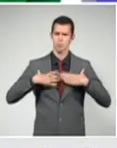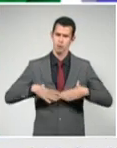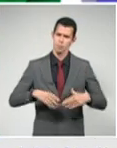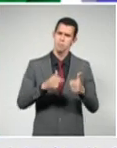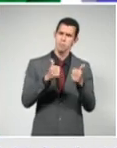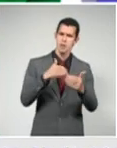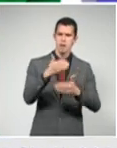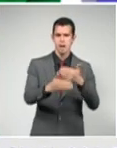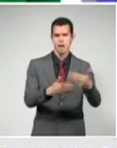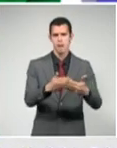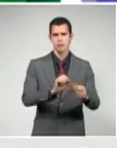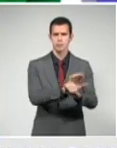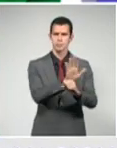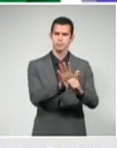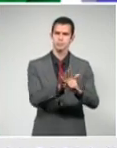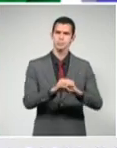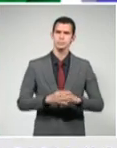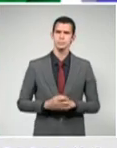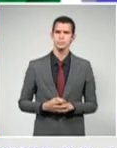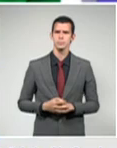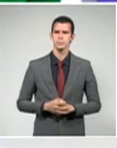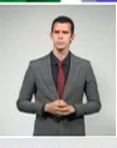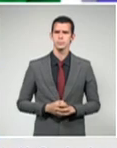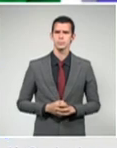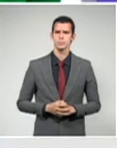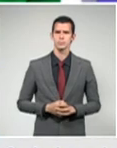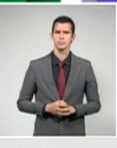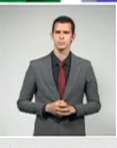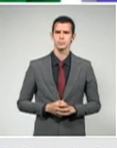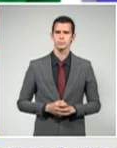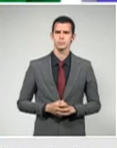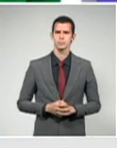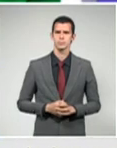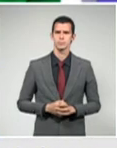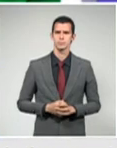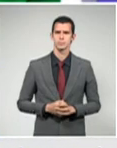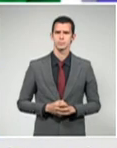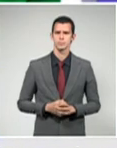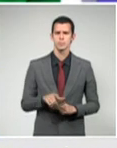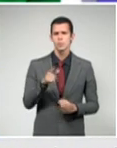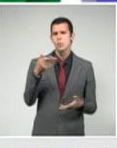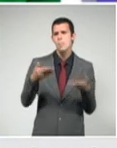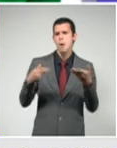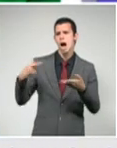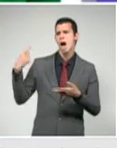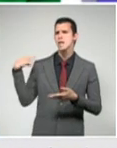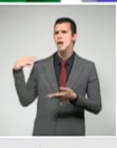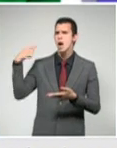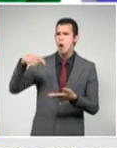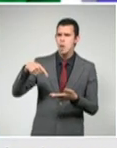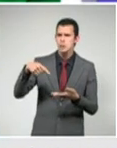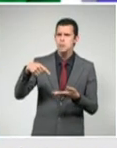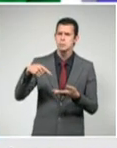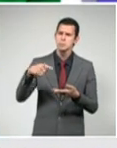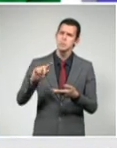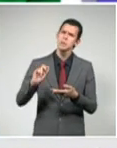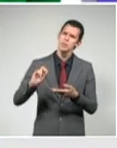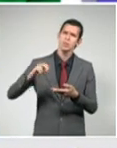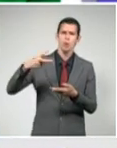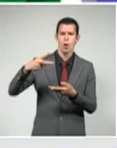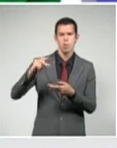Balance positivo chiquito, 2 más que los diagnosticados, que permite una reducción de los